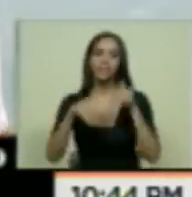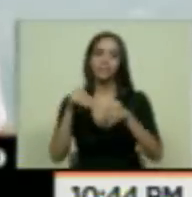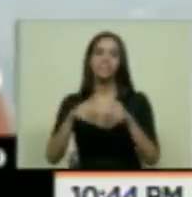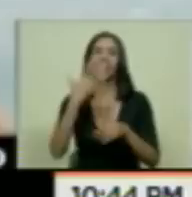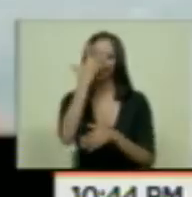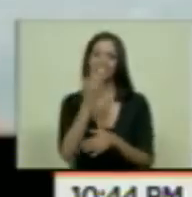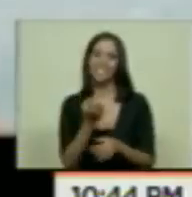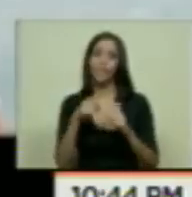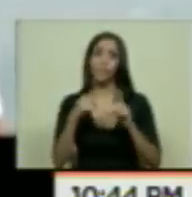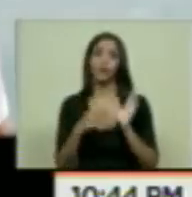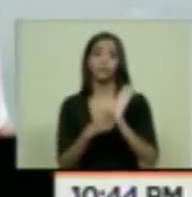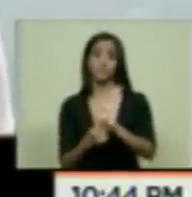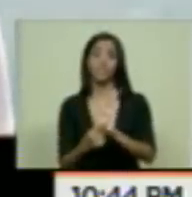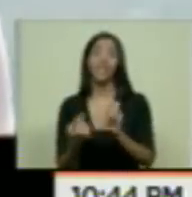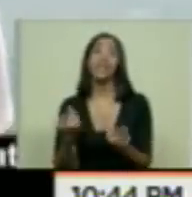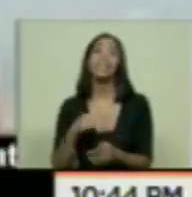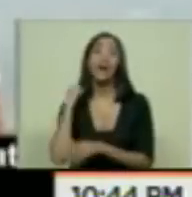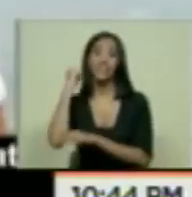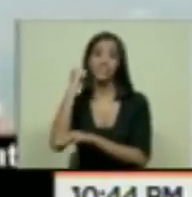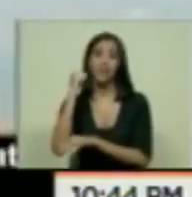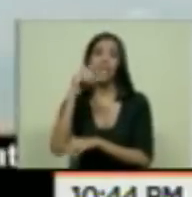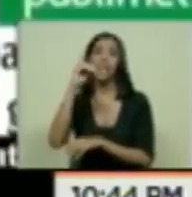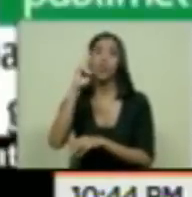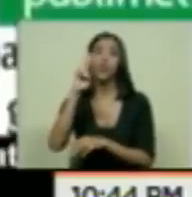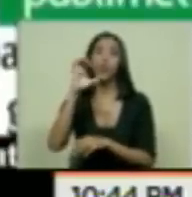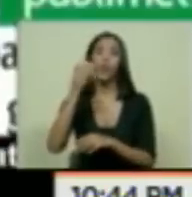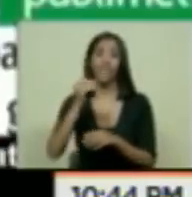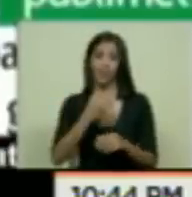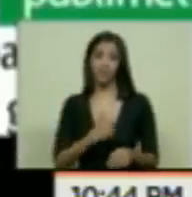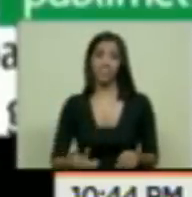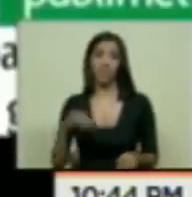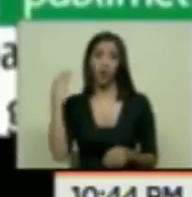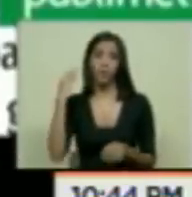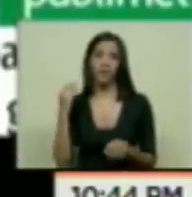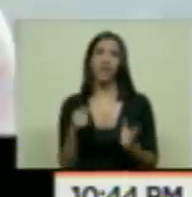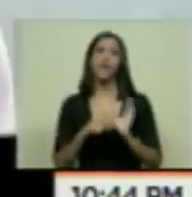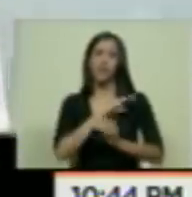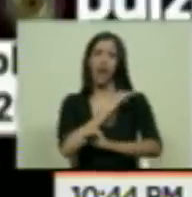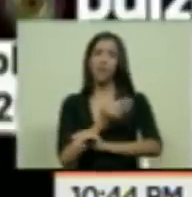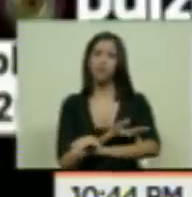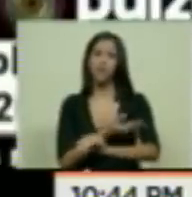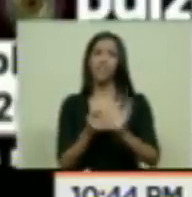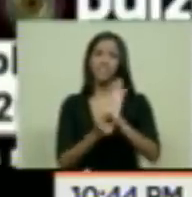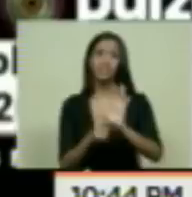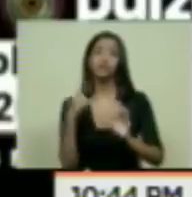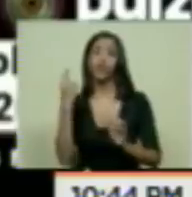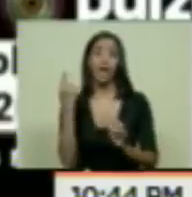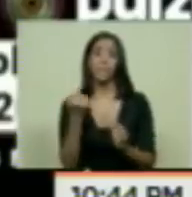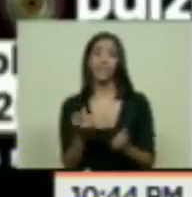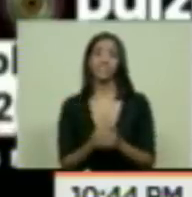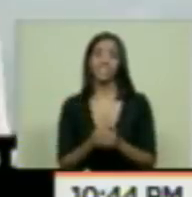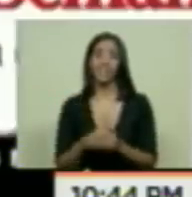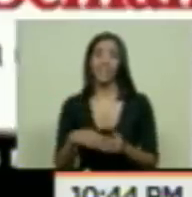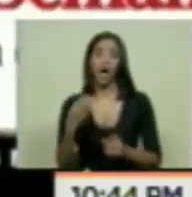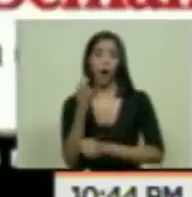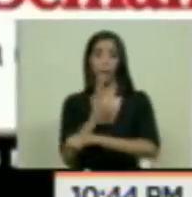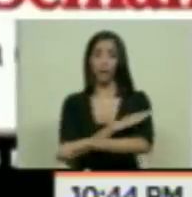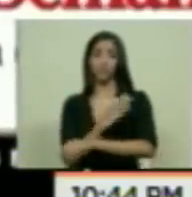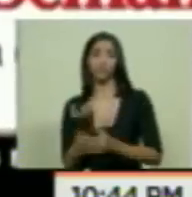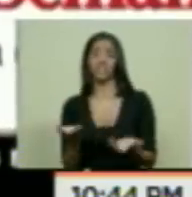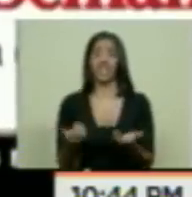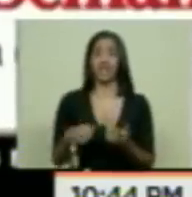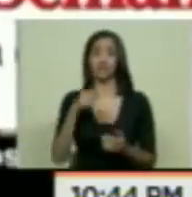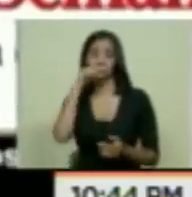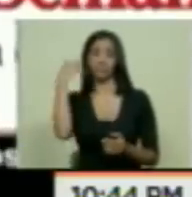es más que obvio. La victoria de Iván Duque, más que darle una fuerza representativa sola a las clases altas del país, le dio un golpe contundente a las regiones